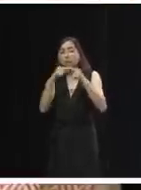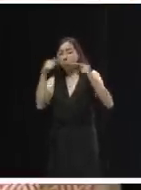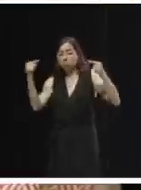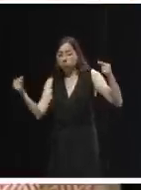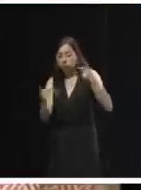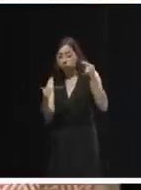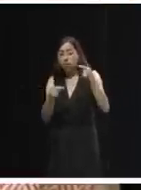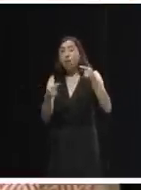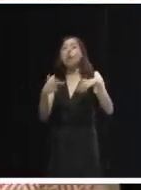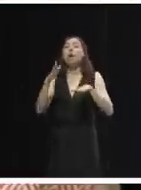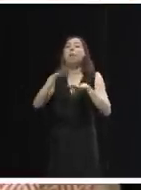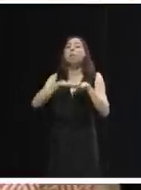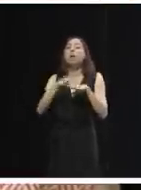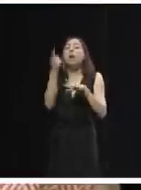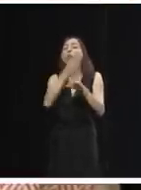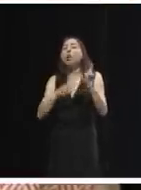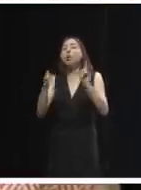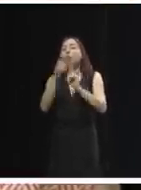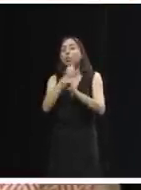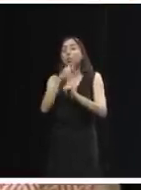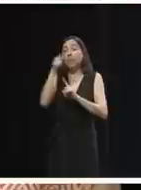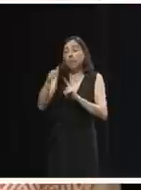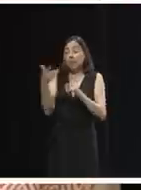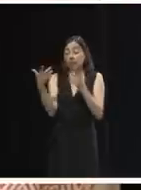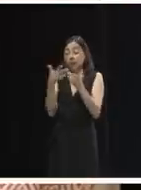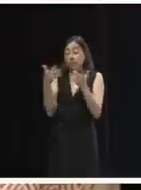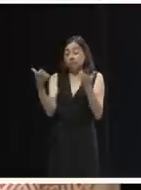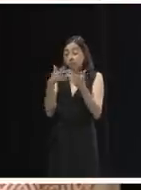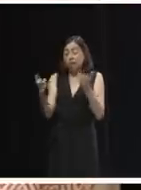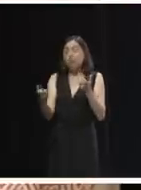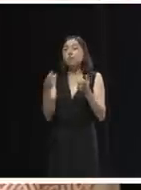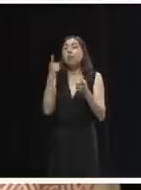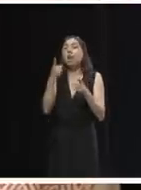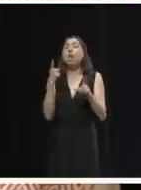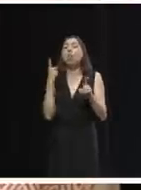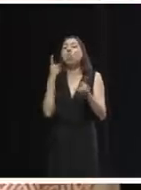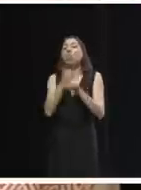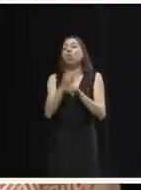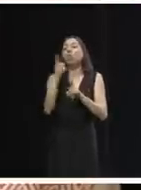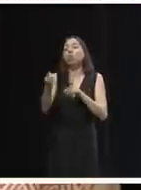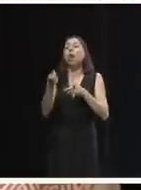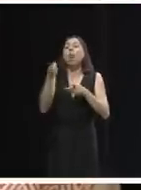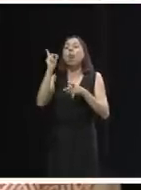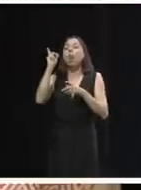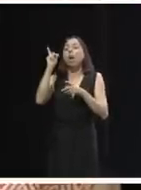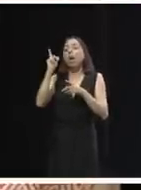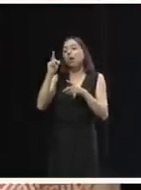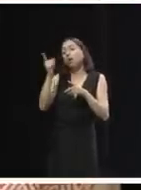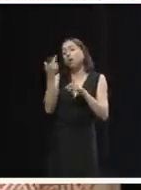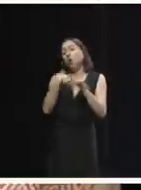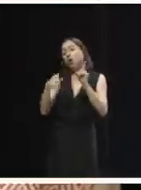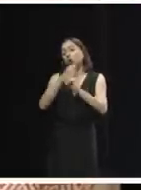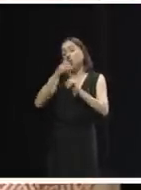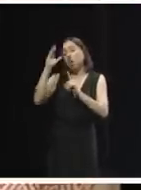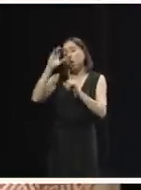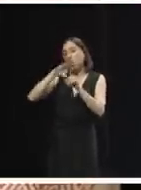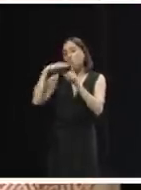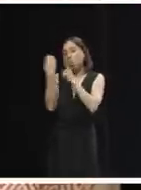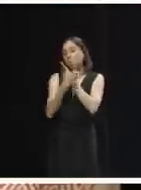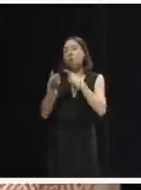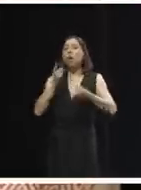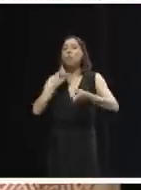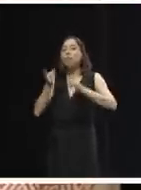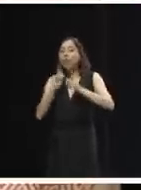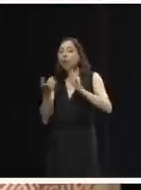posible esta máxima de mandar obedeciendo del zapatismo, de la cultura del diálogo, de la construcción colectiva, de un proyecto